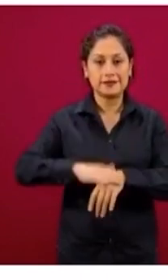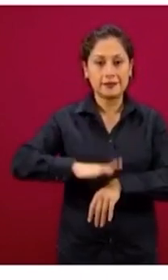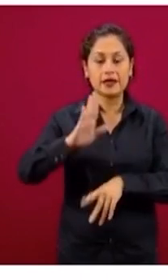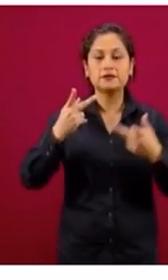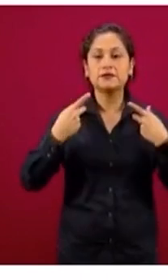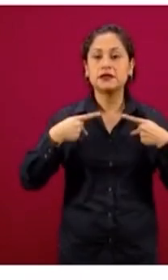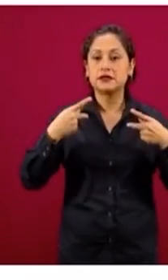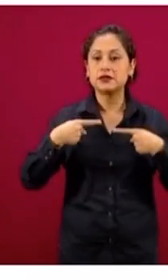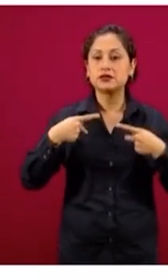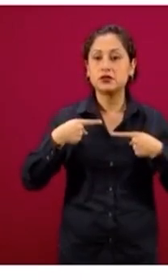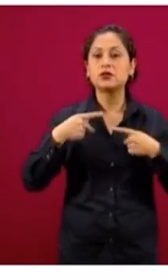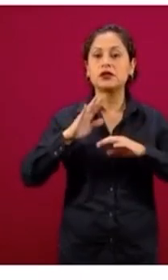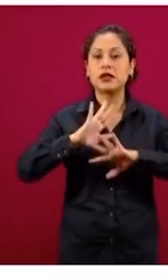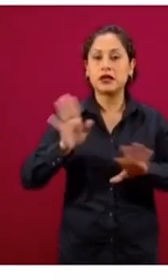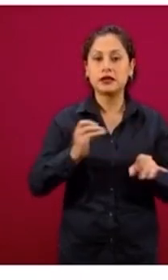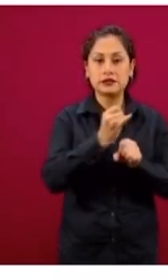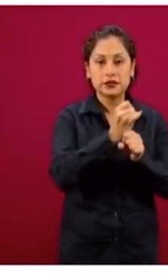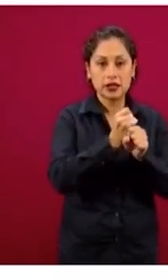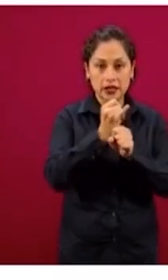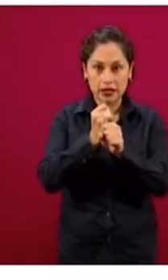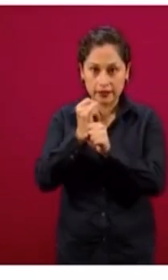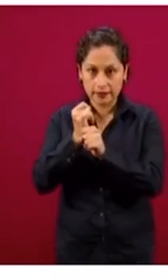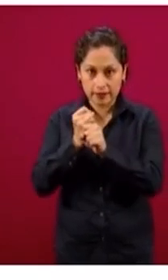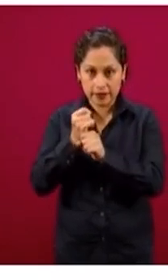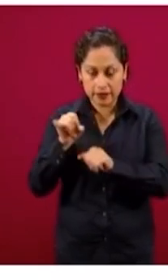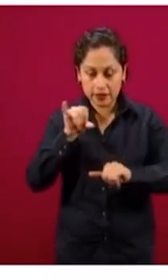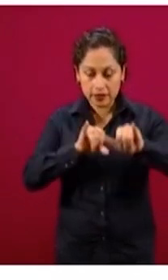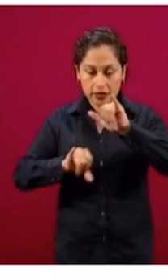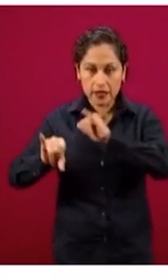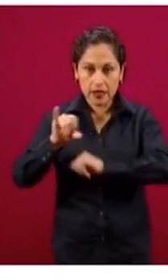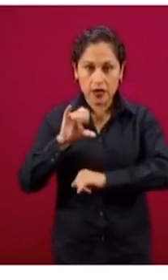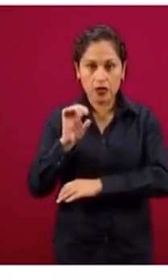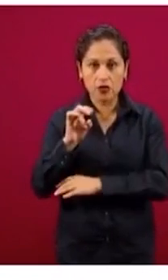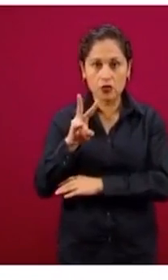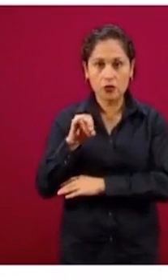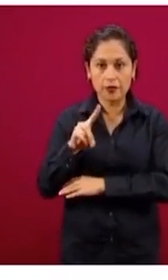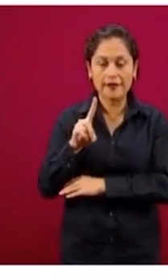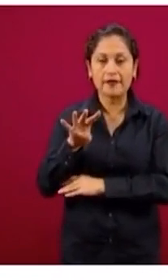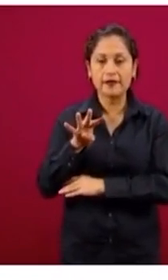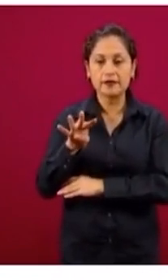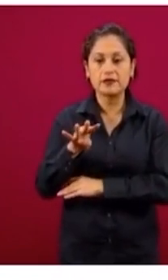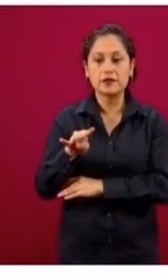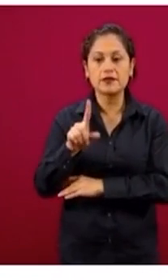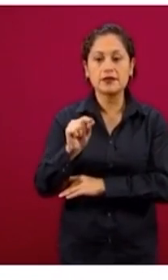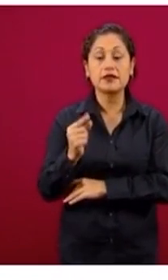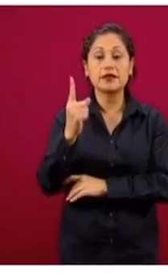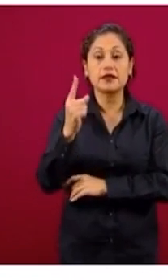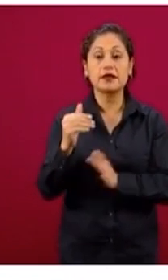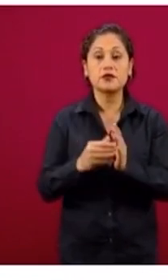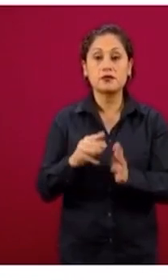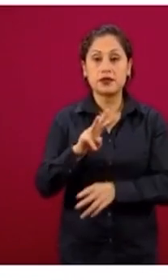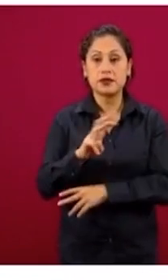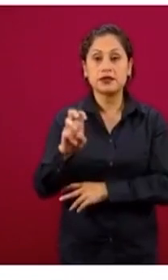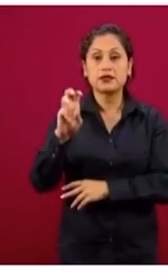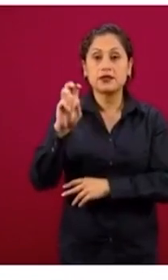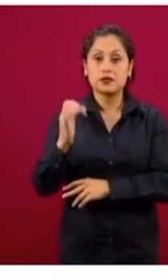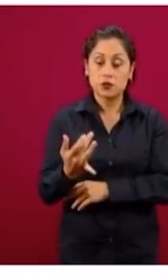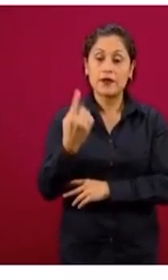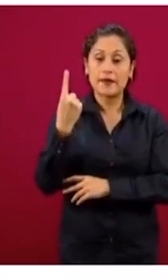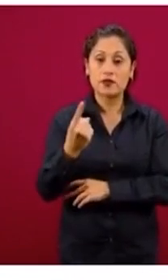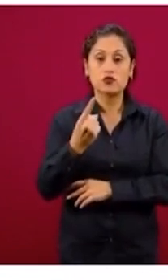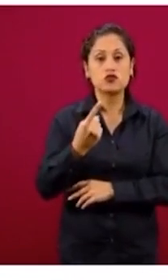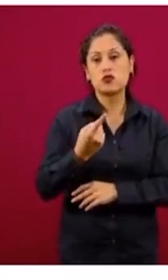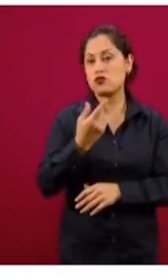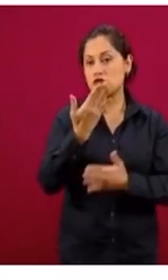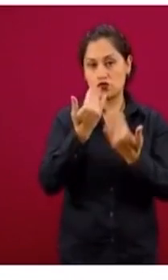ya estudiadas para kobe 19 de las cuales 71 mil 351 han salido negativas a